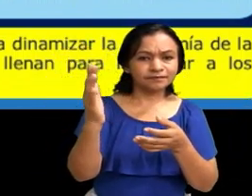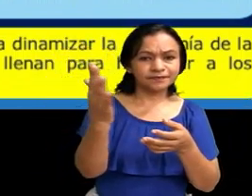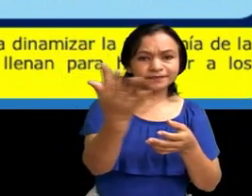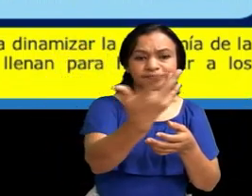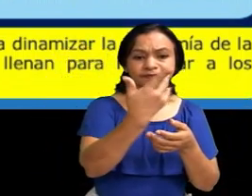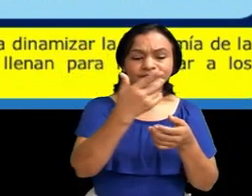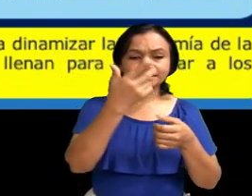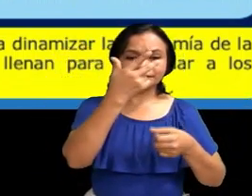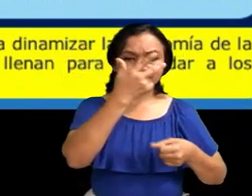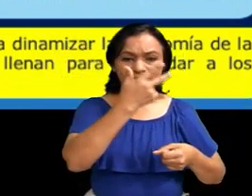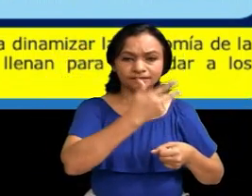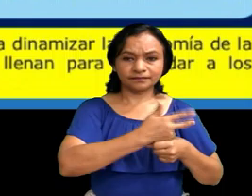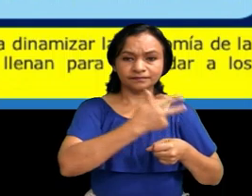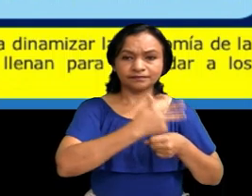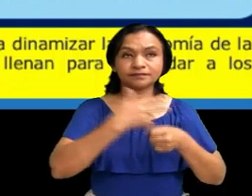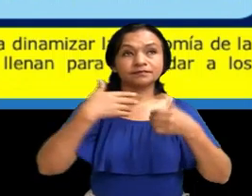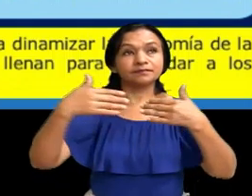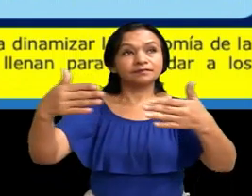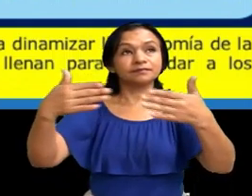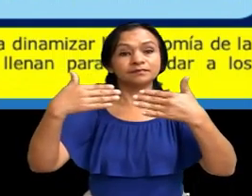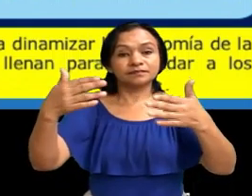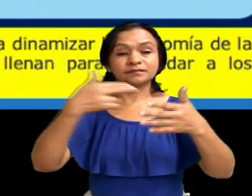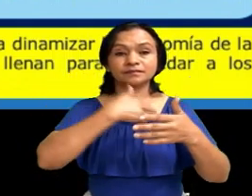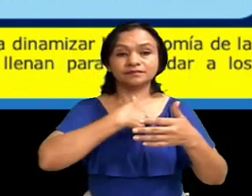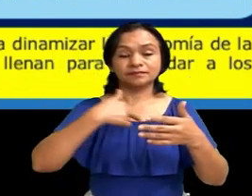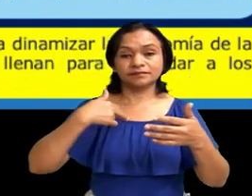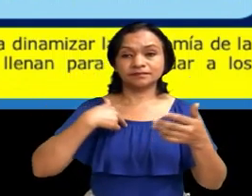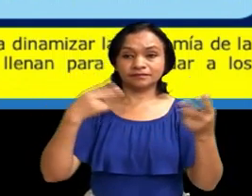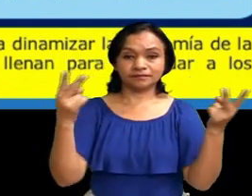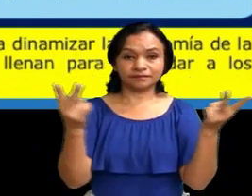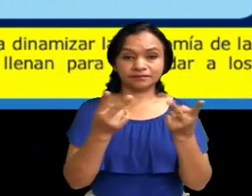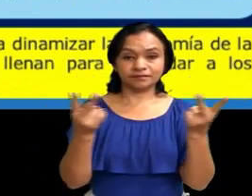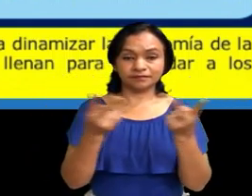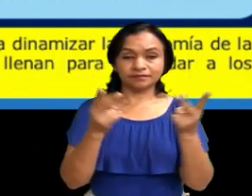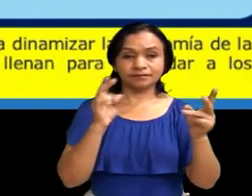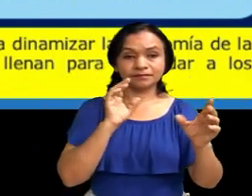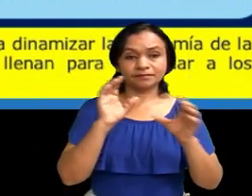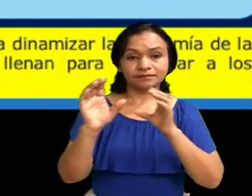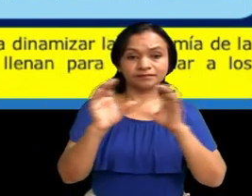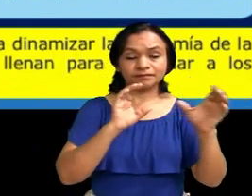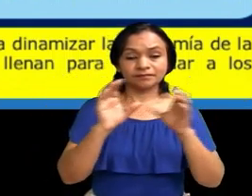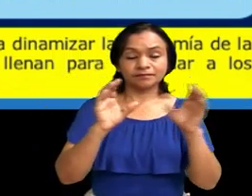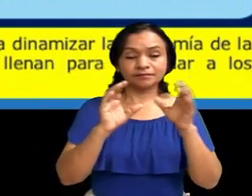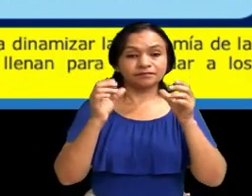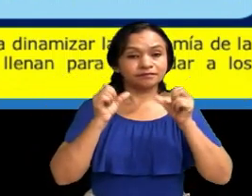sector que se dedica a la energía vive en una comunicación